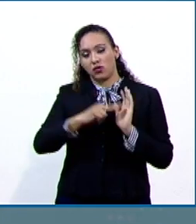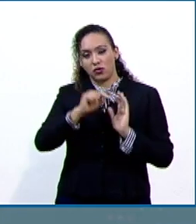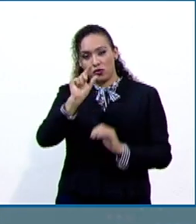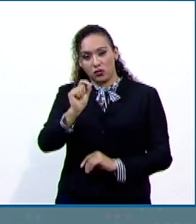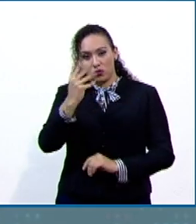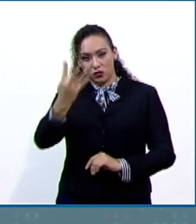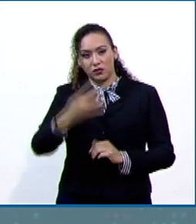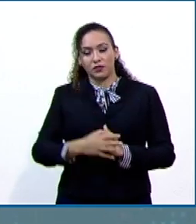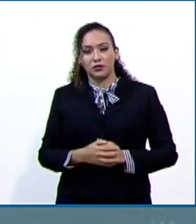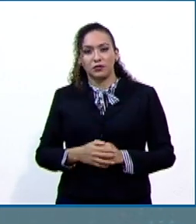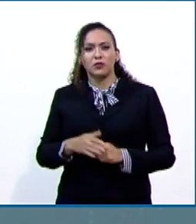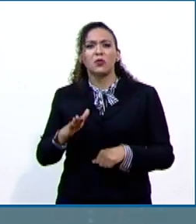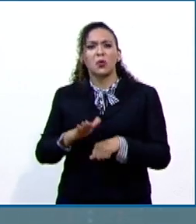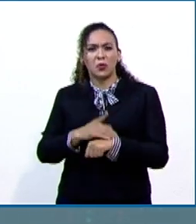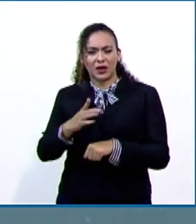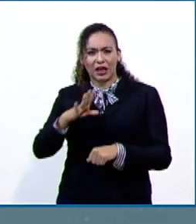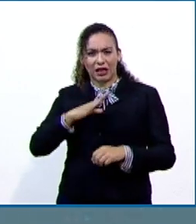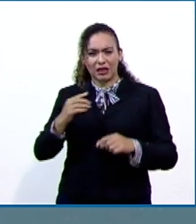164/2024, la controversia